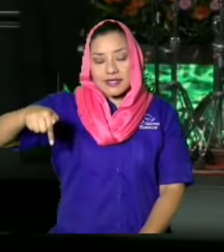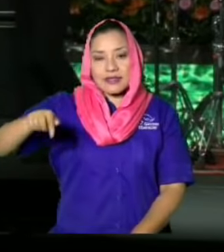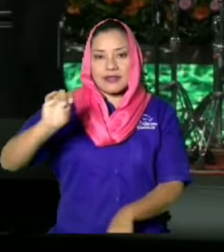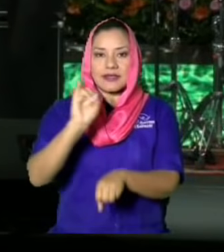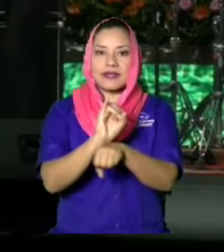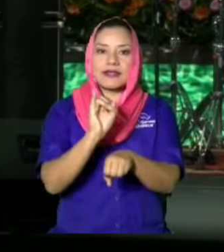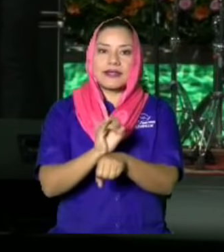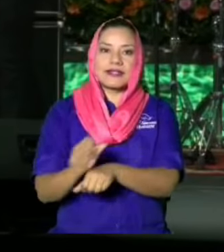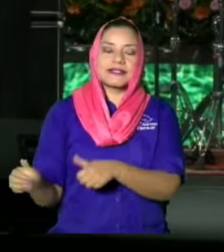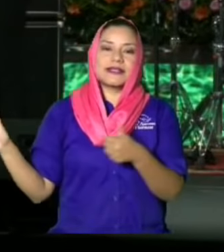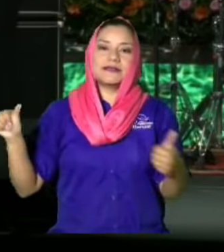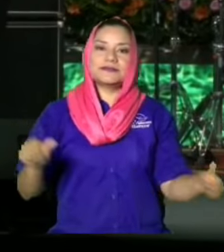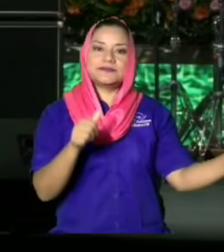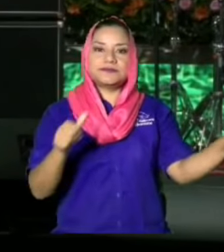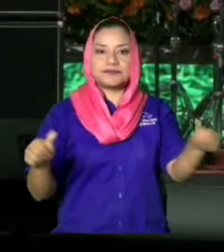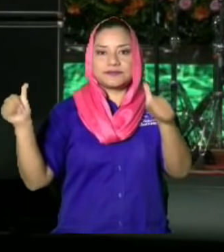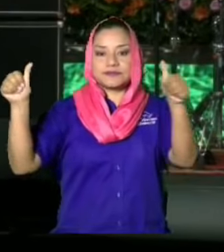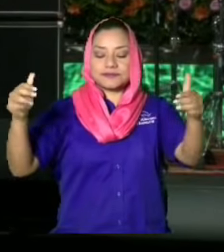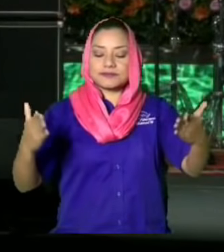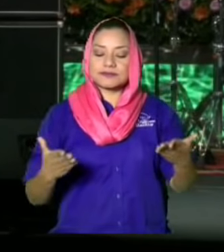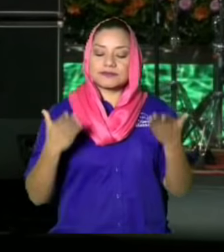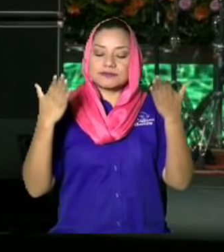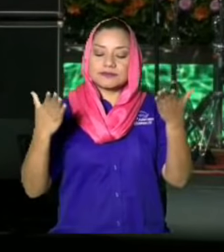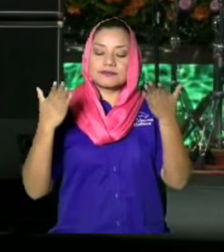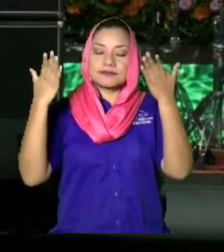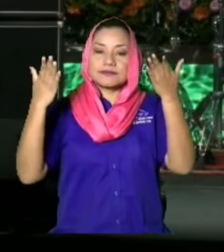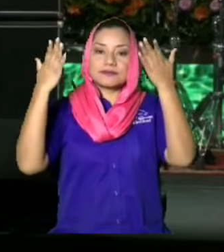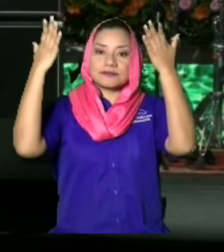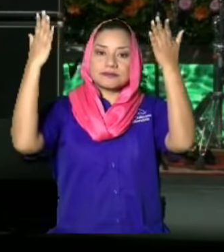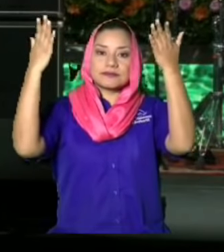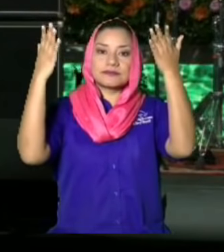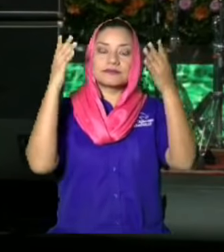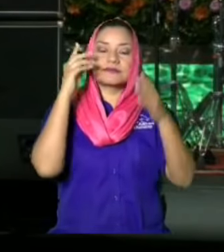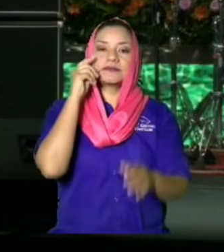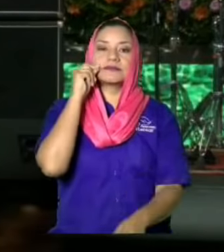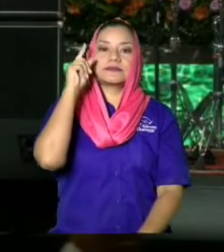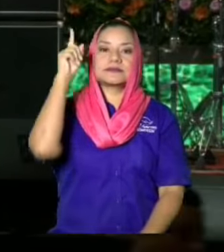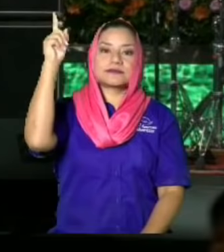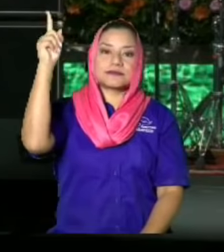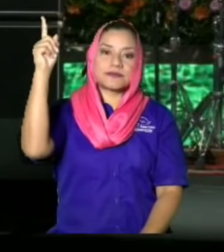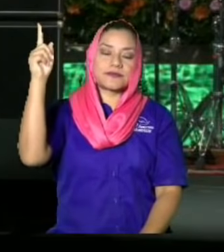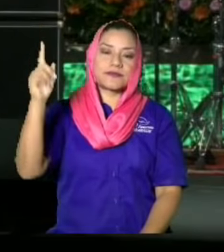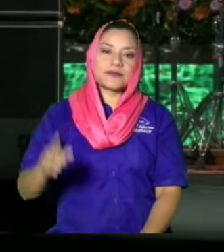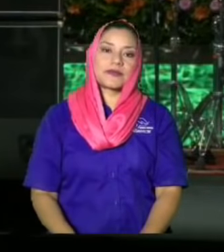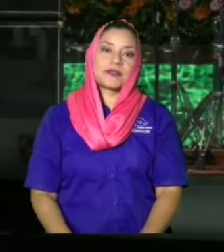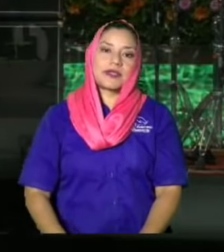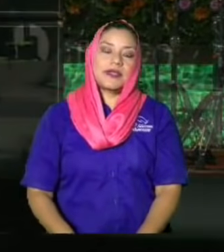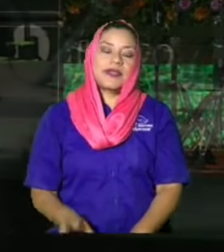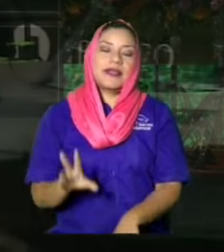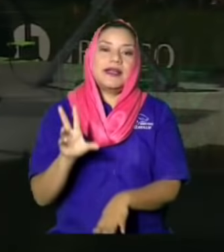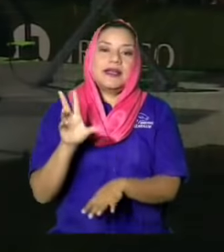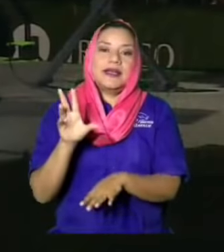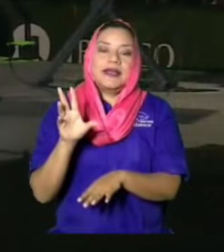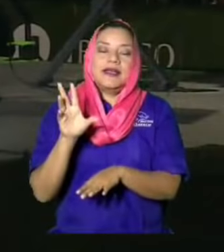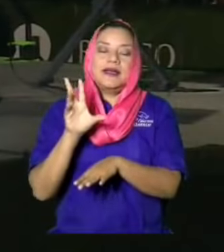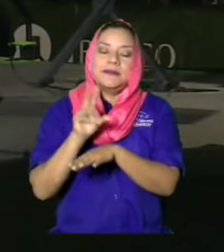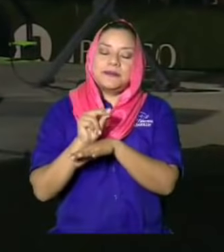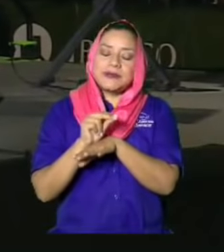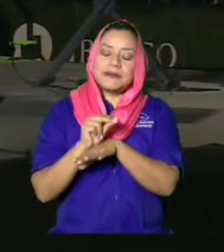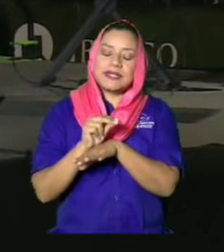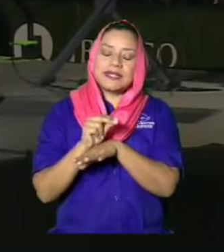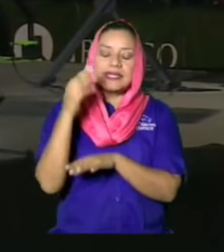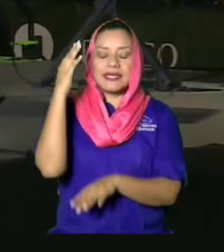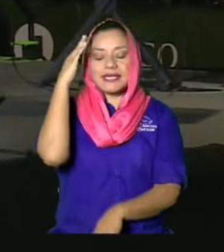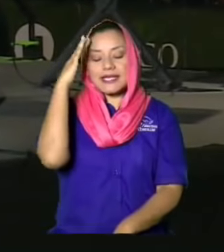ha alabado, se ha glorificado, se ha exaltado tu santo nombre, papáito lindo, Señor. Te pedimos esta mañana,